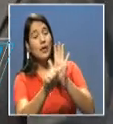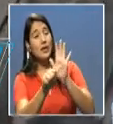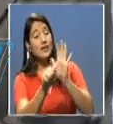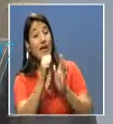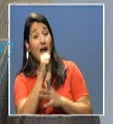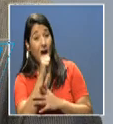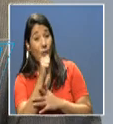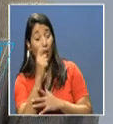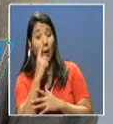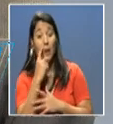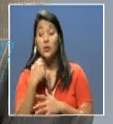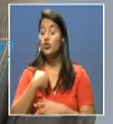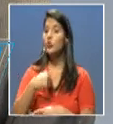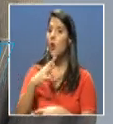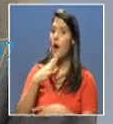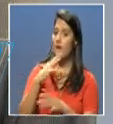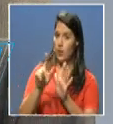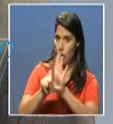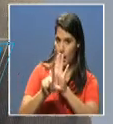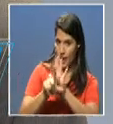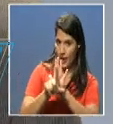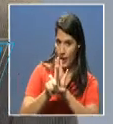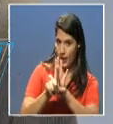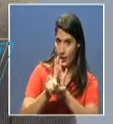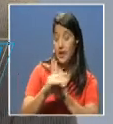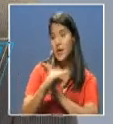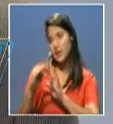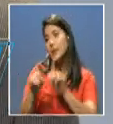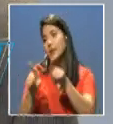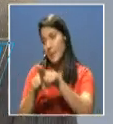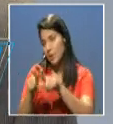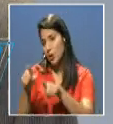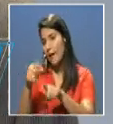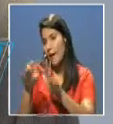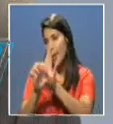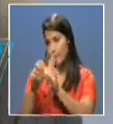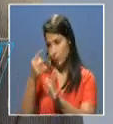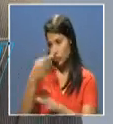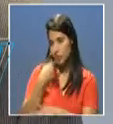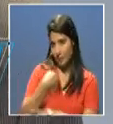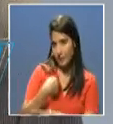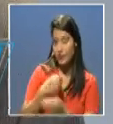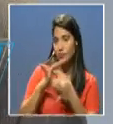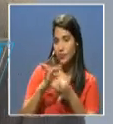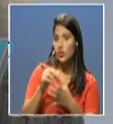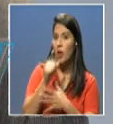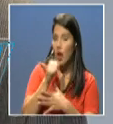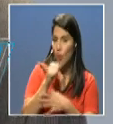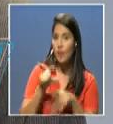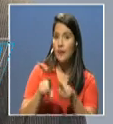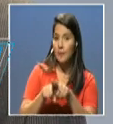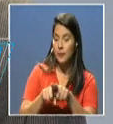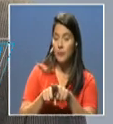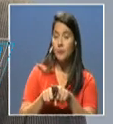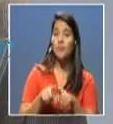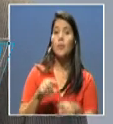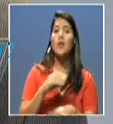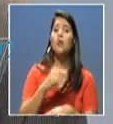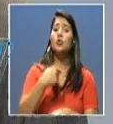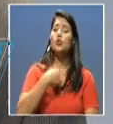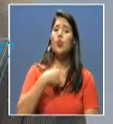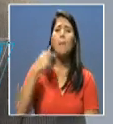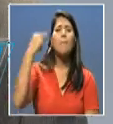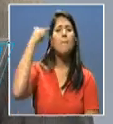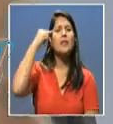Entrabando. Estoy hablando de la ley y también por ampliación lo que usted me hace haciendo de referencia. Así que yo realmente